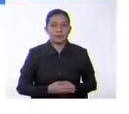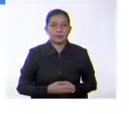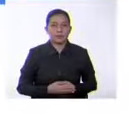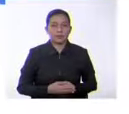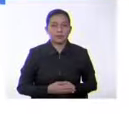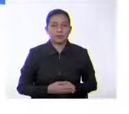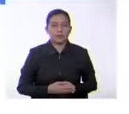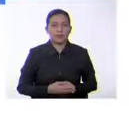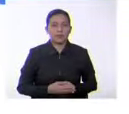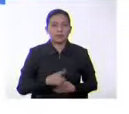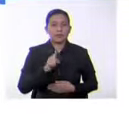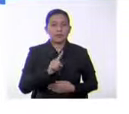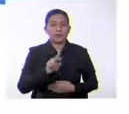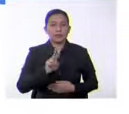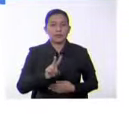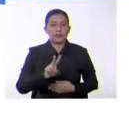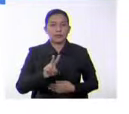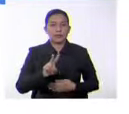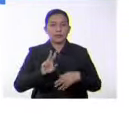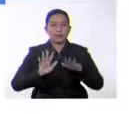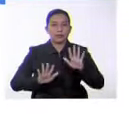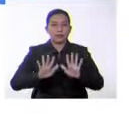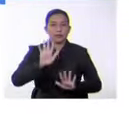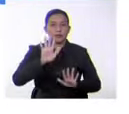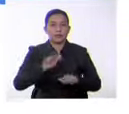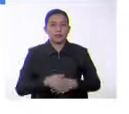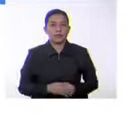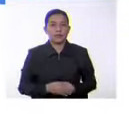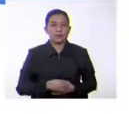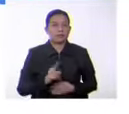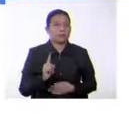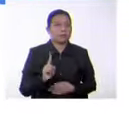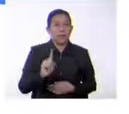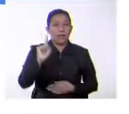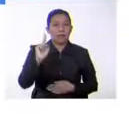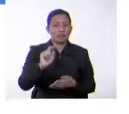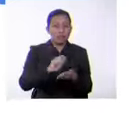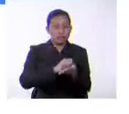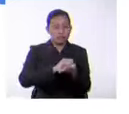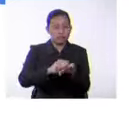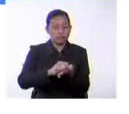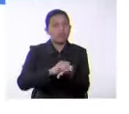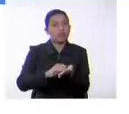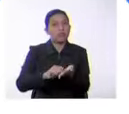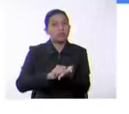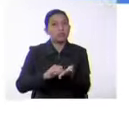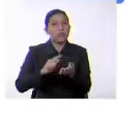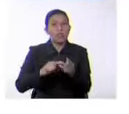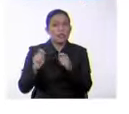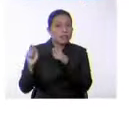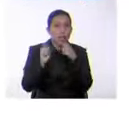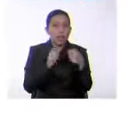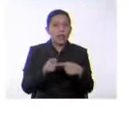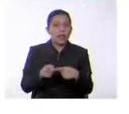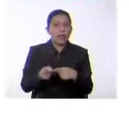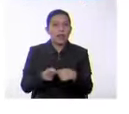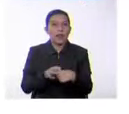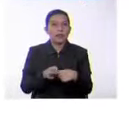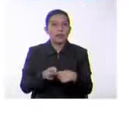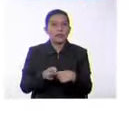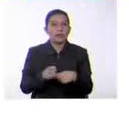En 1215 se escribe la Carta Magna Inglesa. En